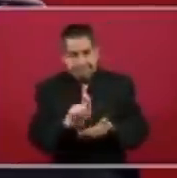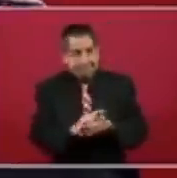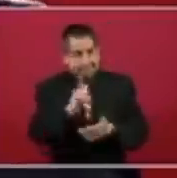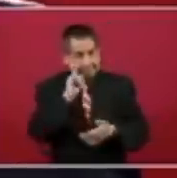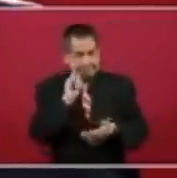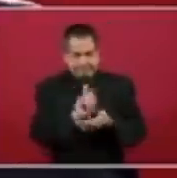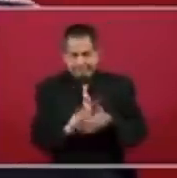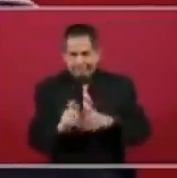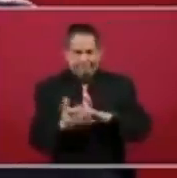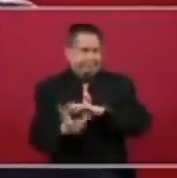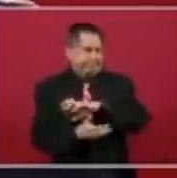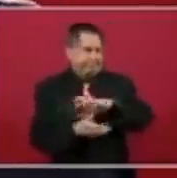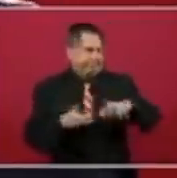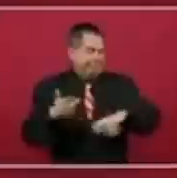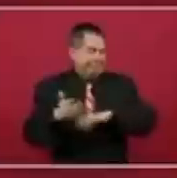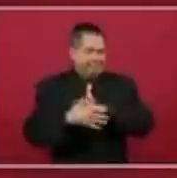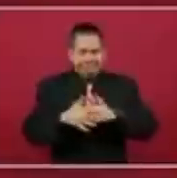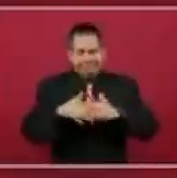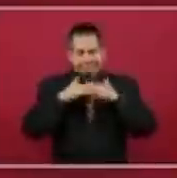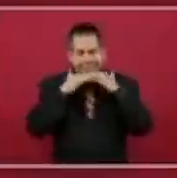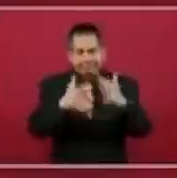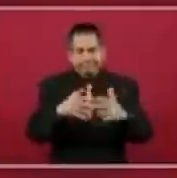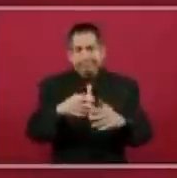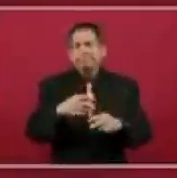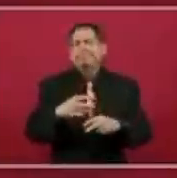todo ese cochinero